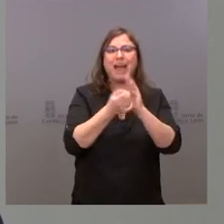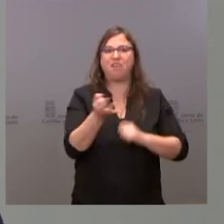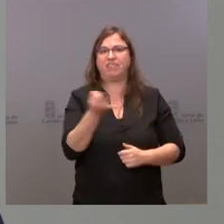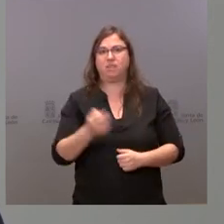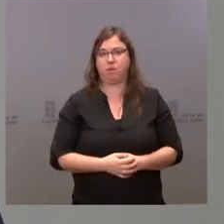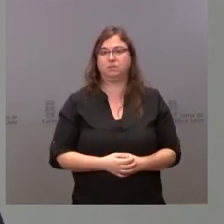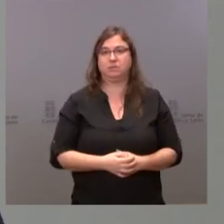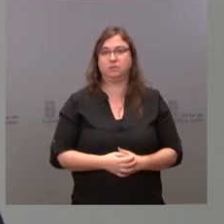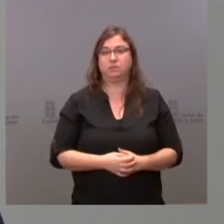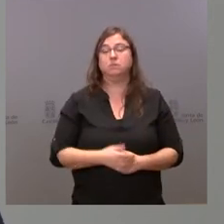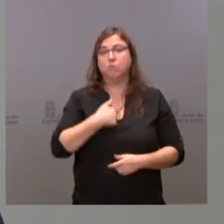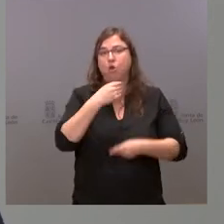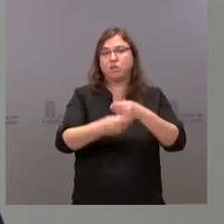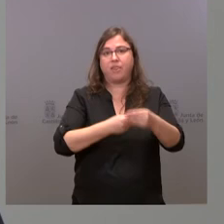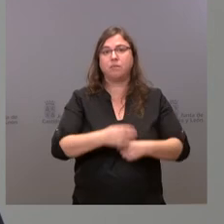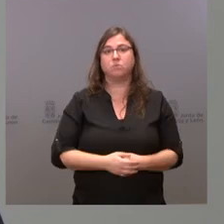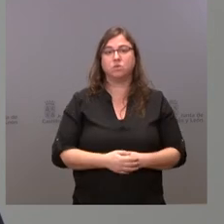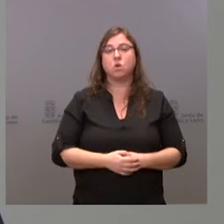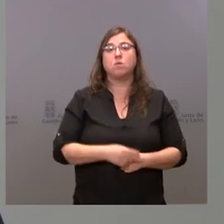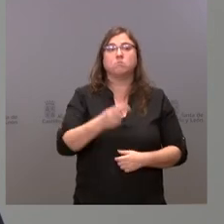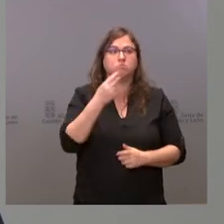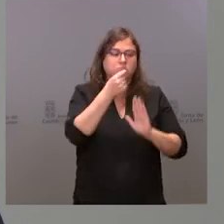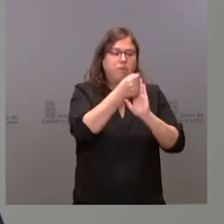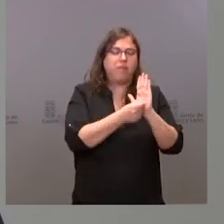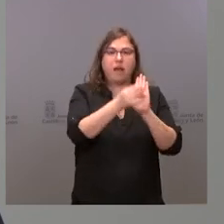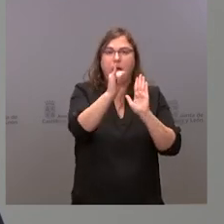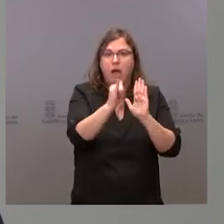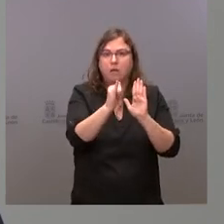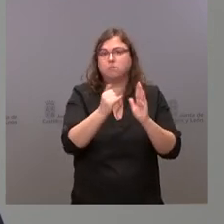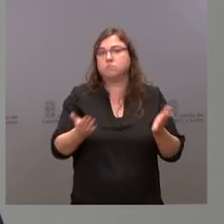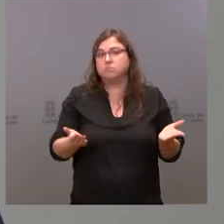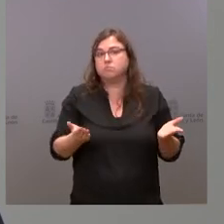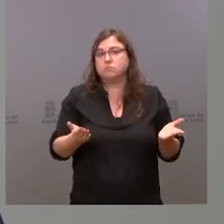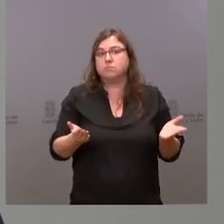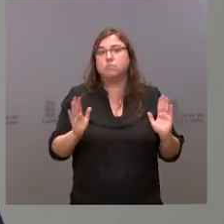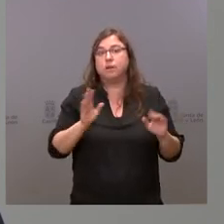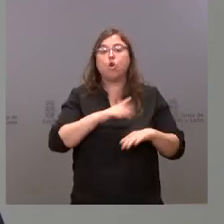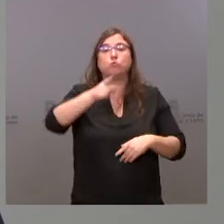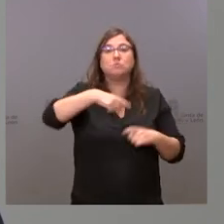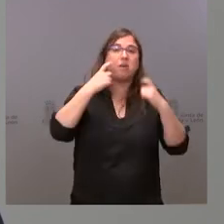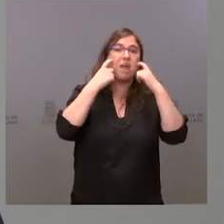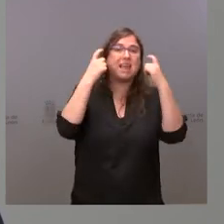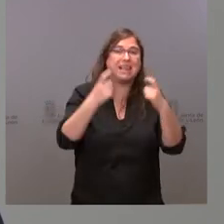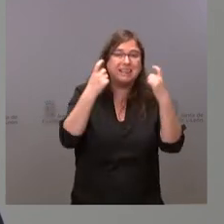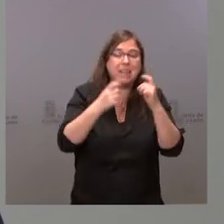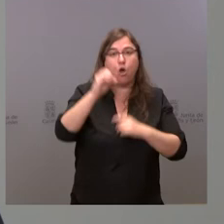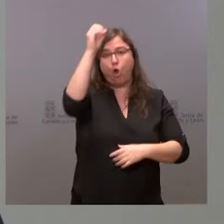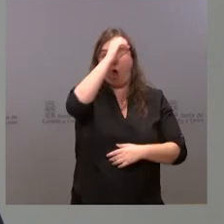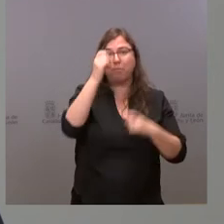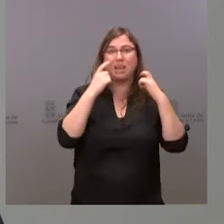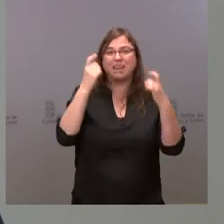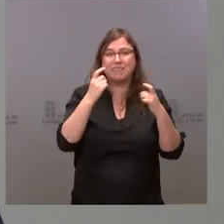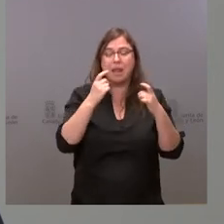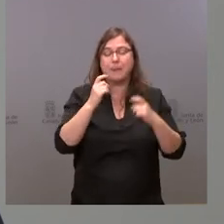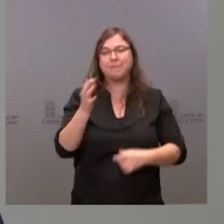y es lo que estamos haciendo tomando medidas no se puede decir que no estemos tomando medidas lo que intentamos y desde nuestro criterio tomar las medidas